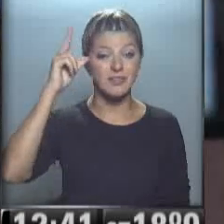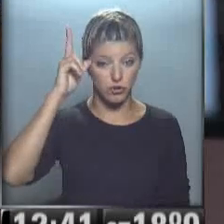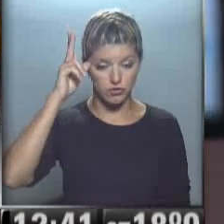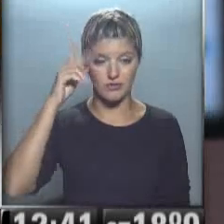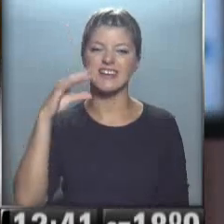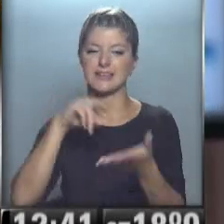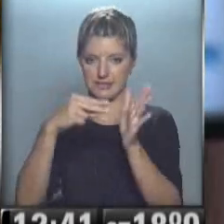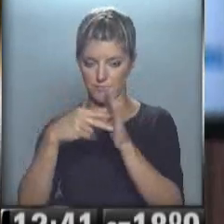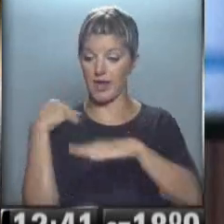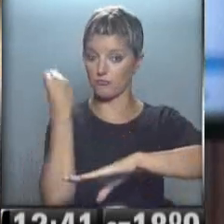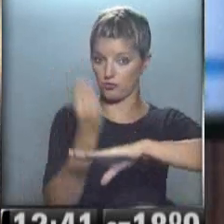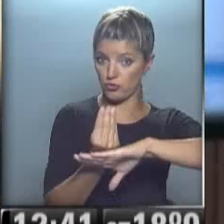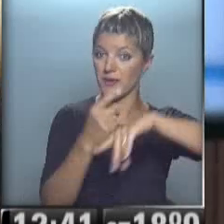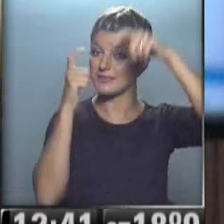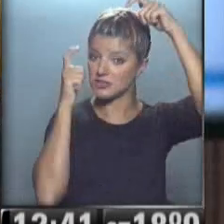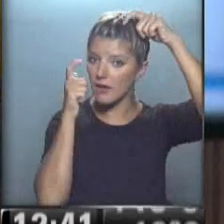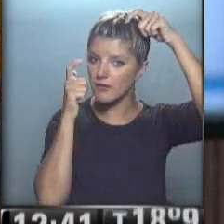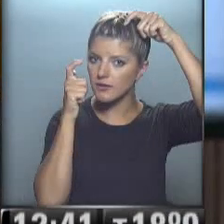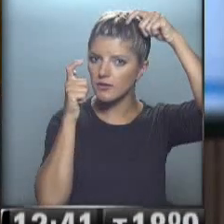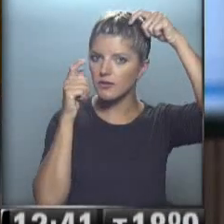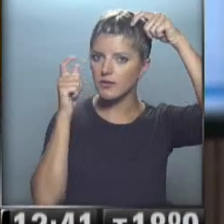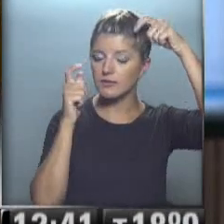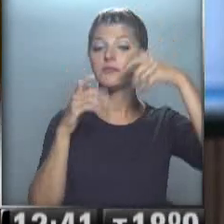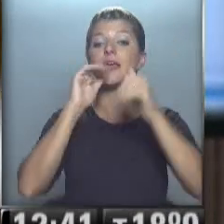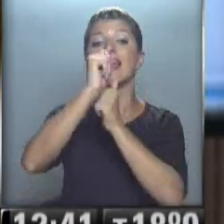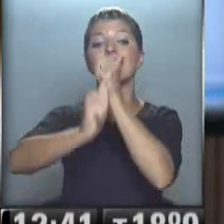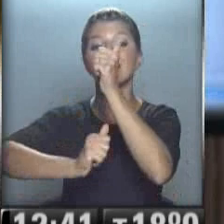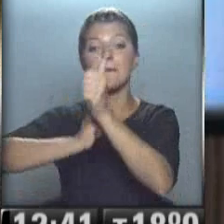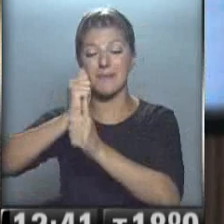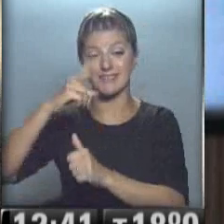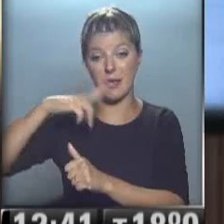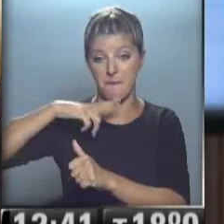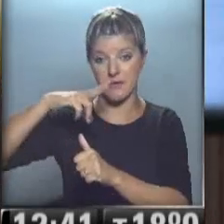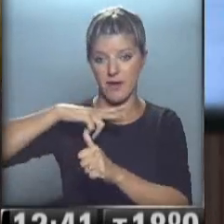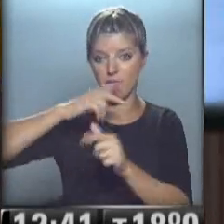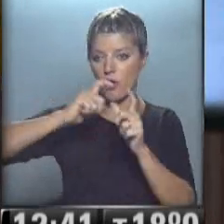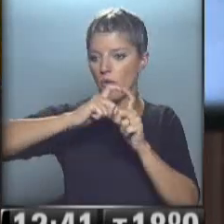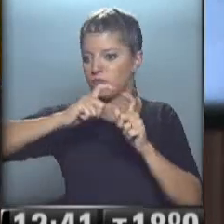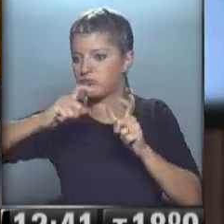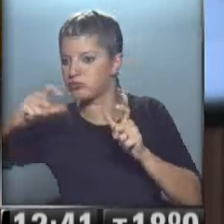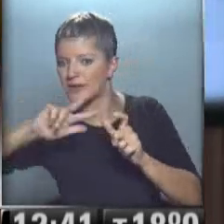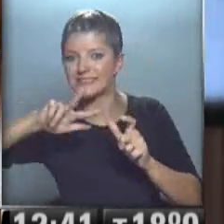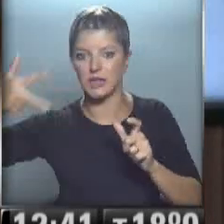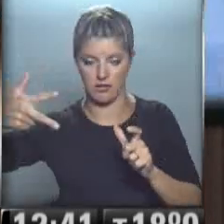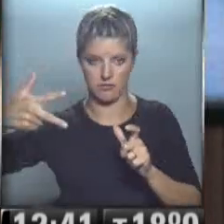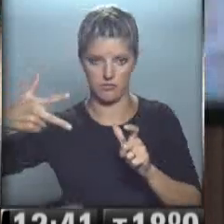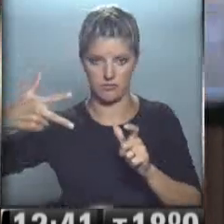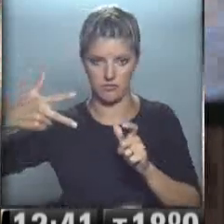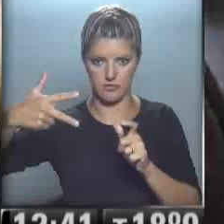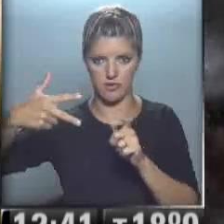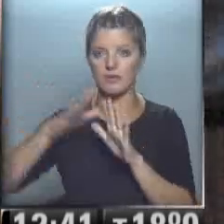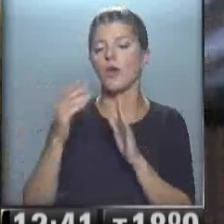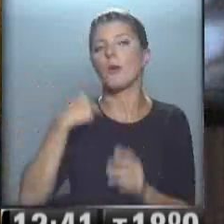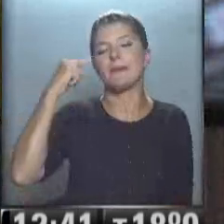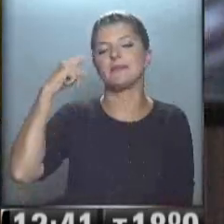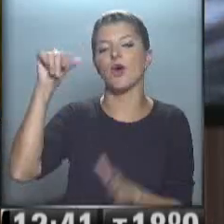asumió Chávez Se triplicó el número de de medios privados O sea que realmente porque uno la idea de que es un país